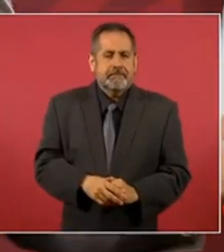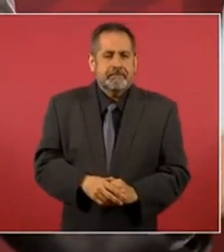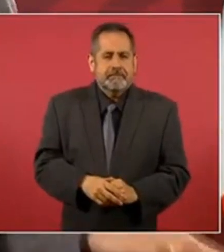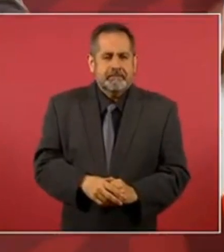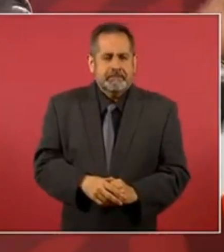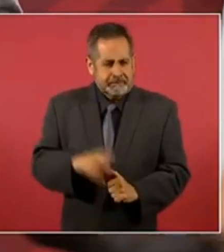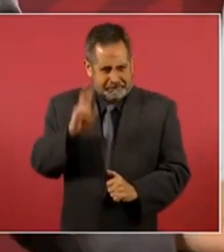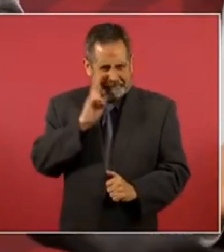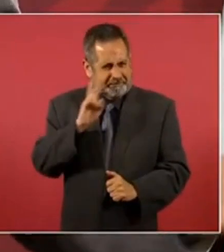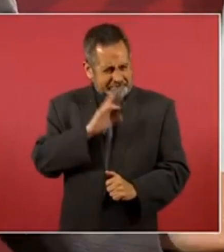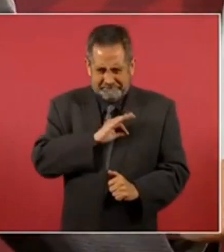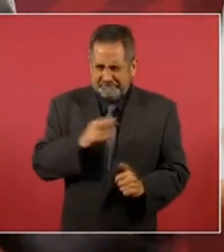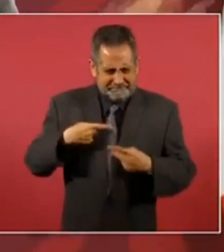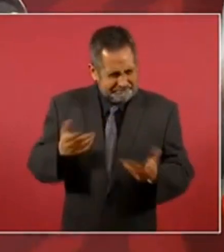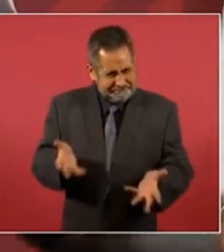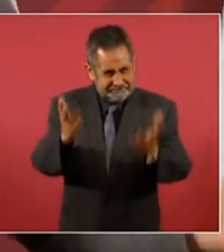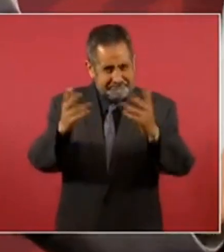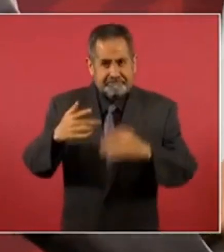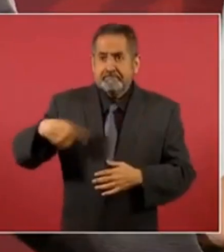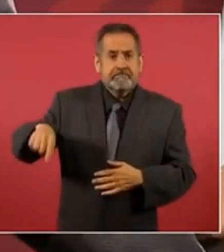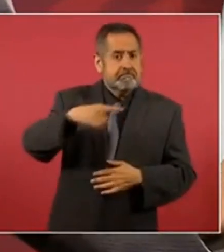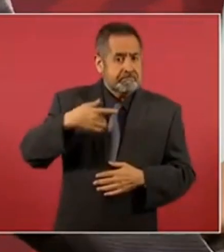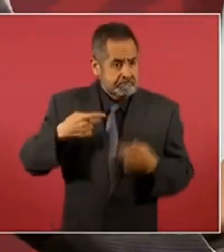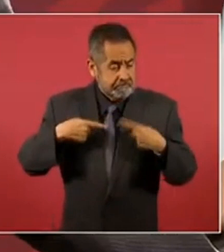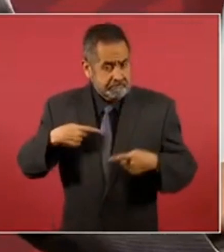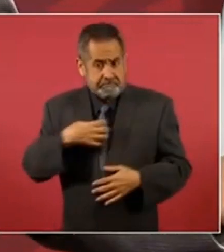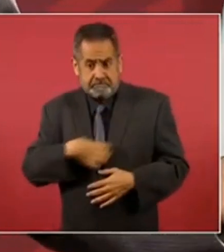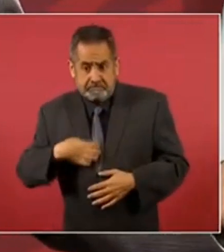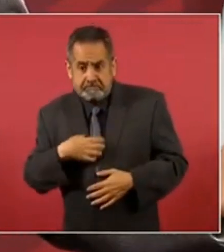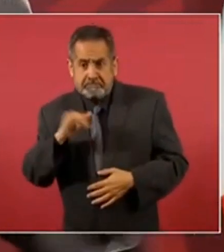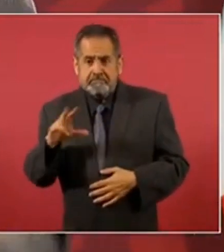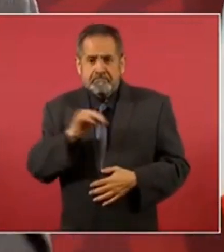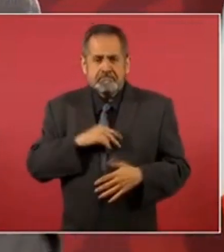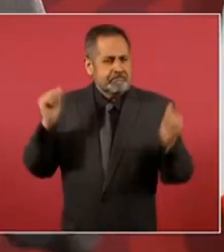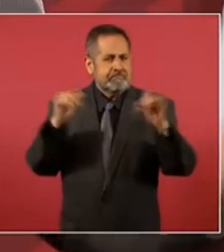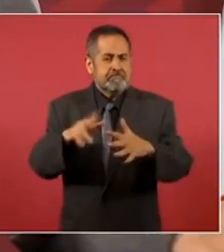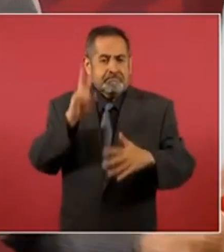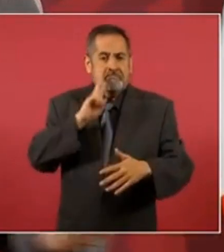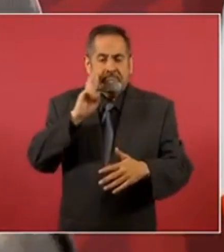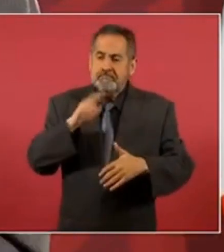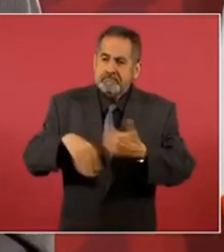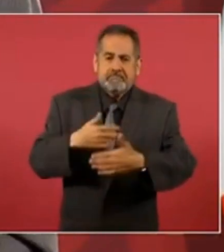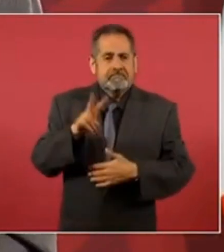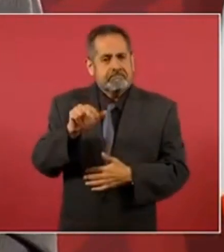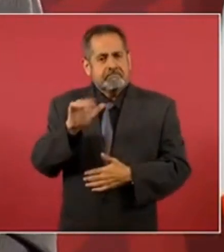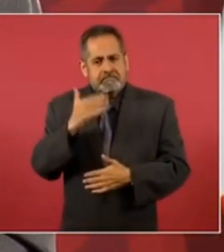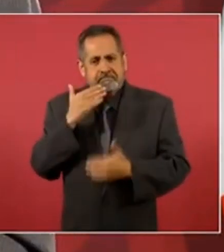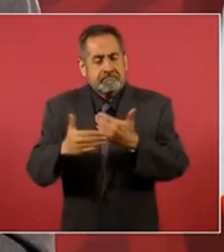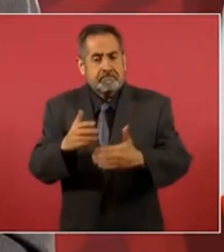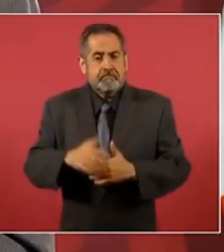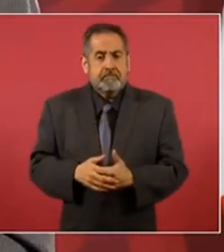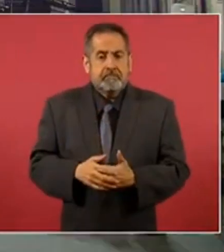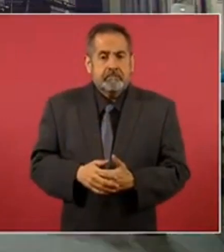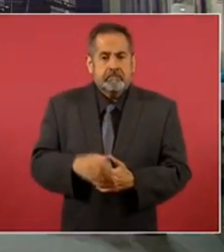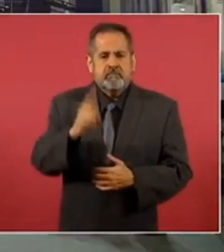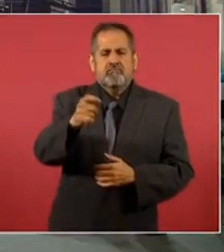ver también si la gente está contenta con la transformación, o sea, si vamos bien. ¿Es una muestra de